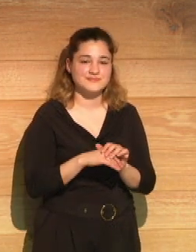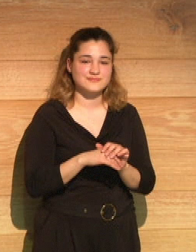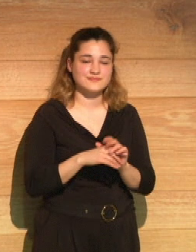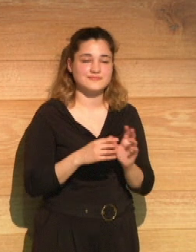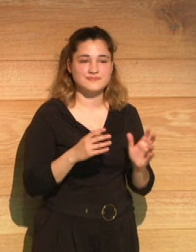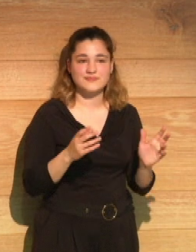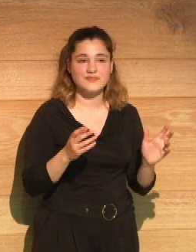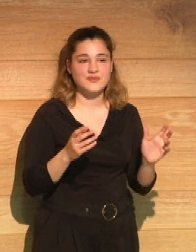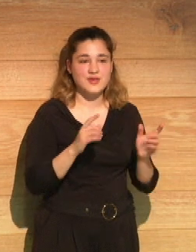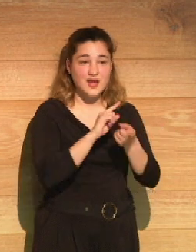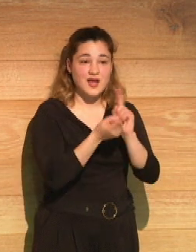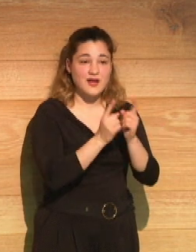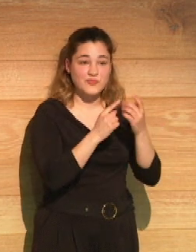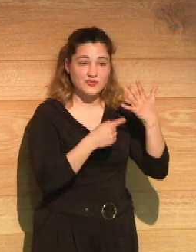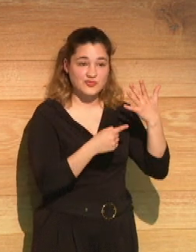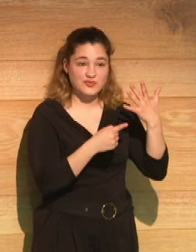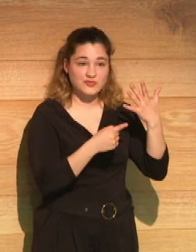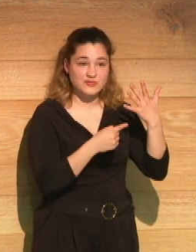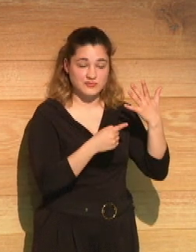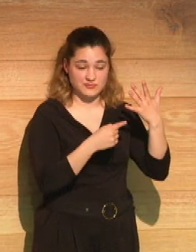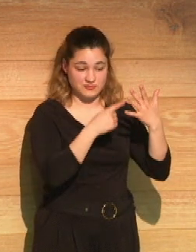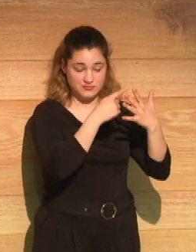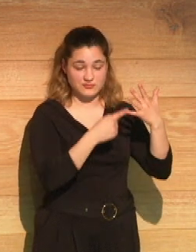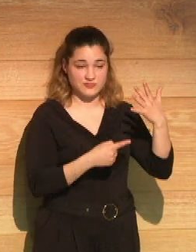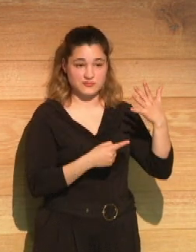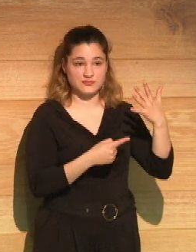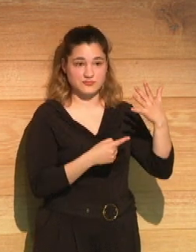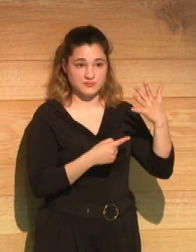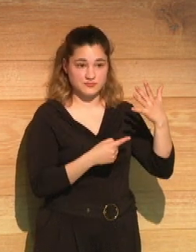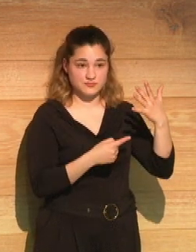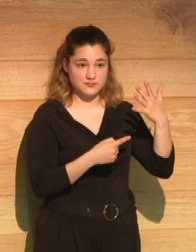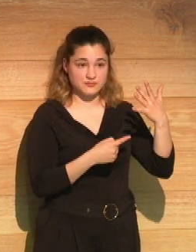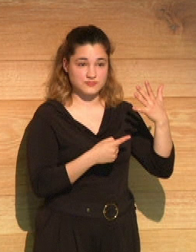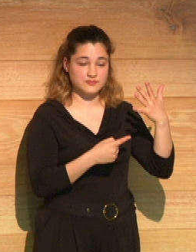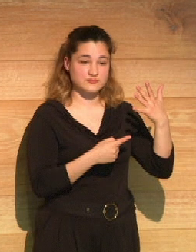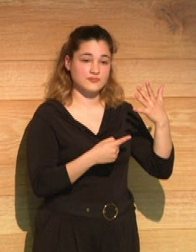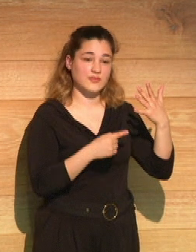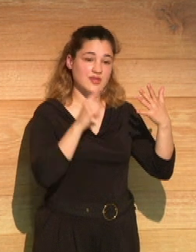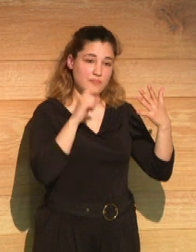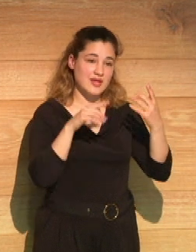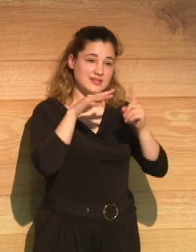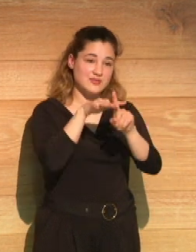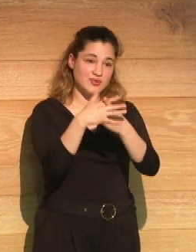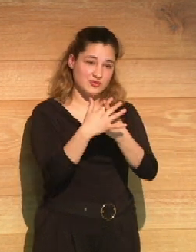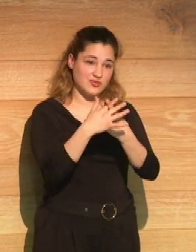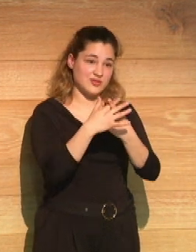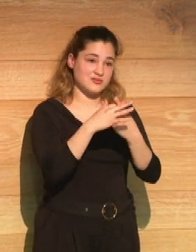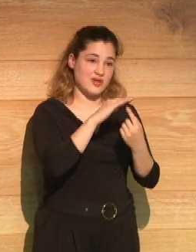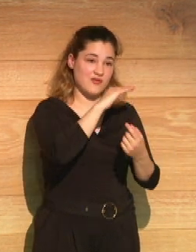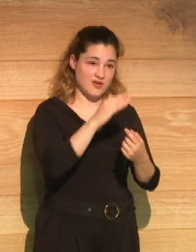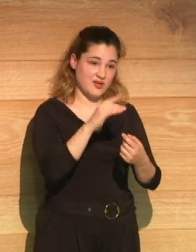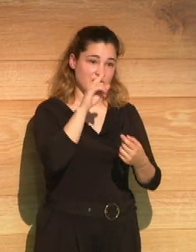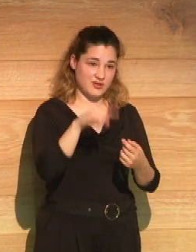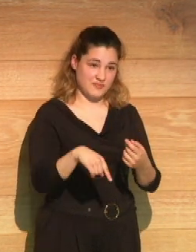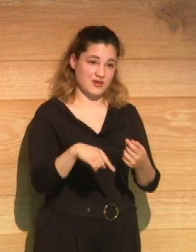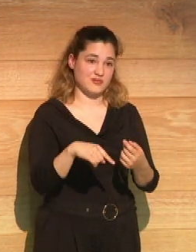Básicamente, todos estos cambios han disparado también otras situaciones, han acentuado, han